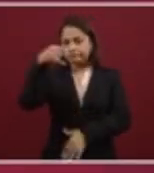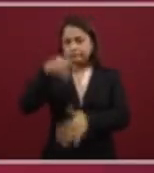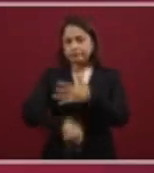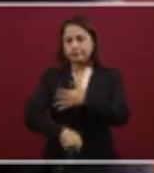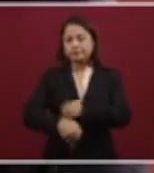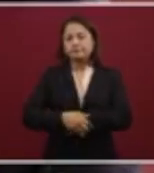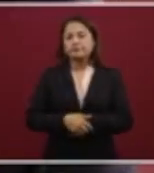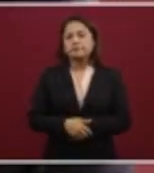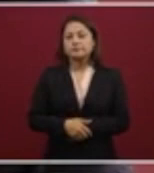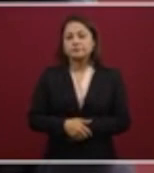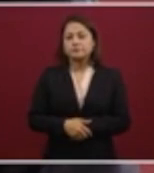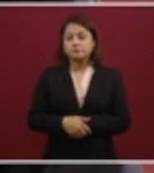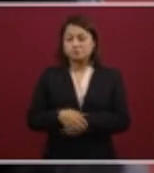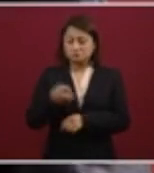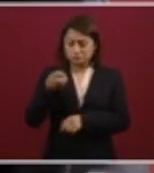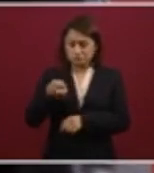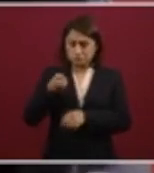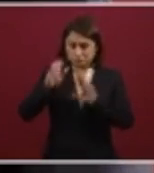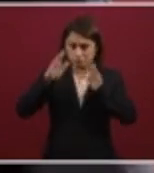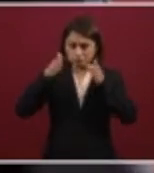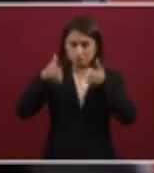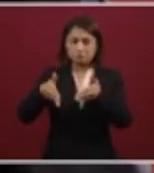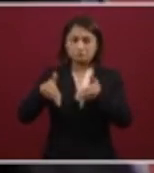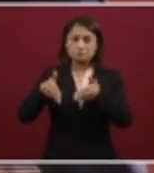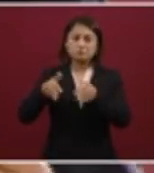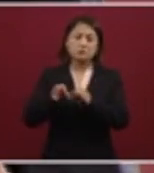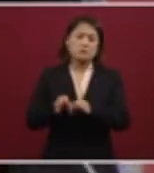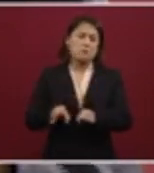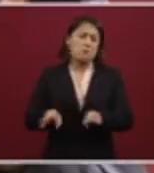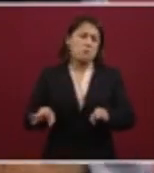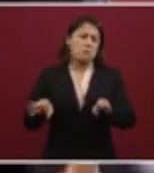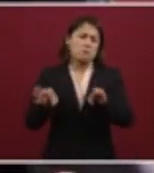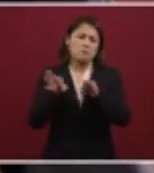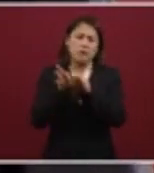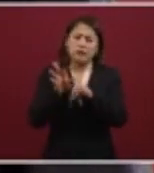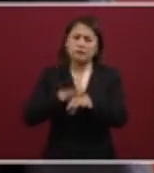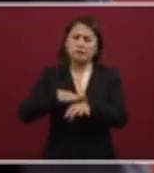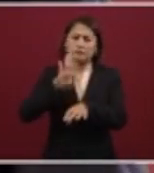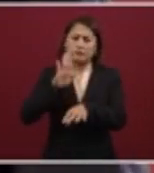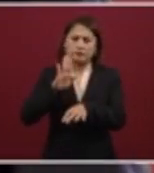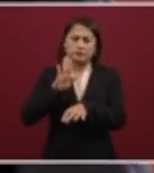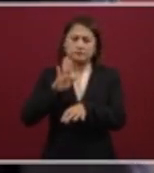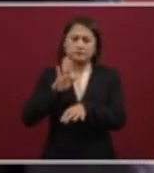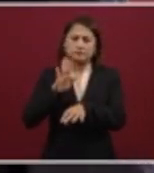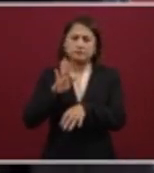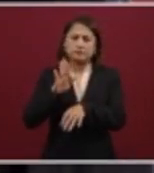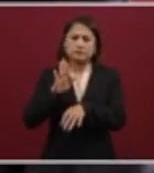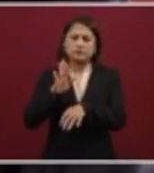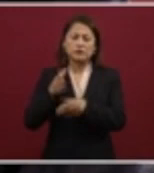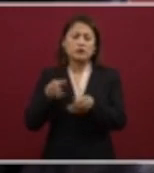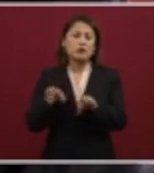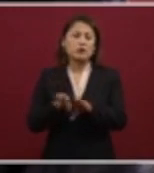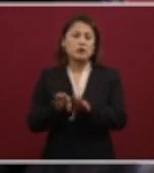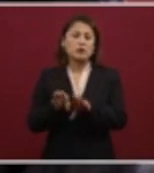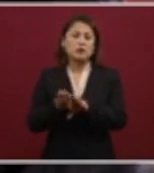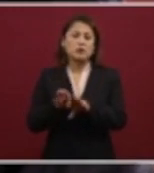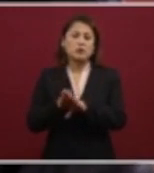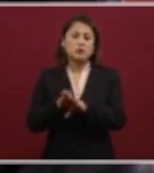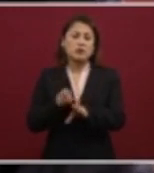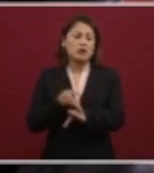eso es más importante que el apostar a lo